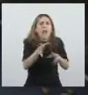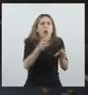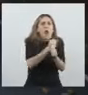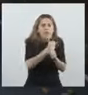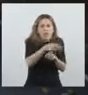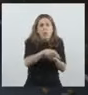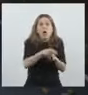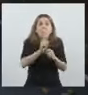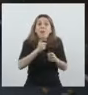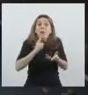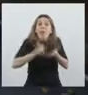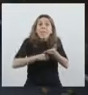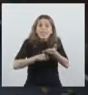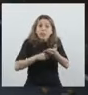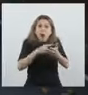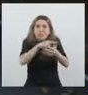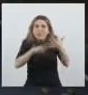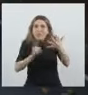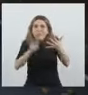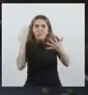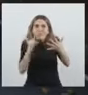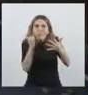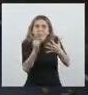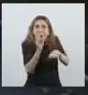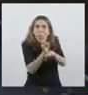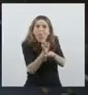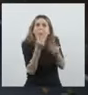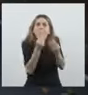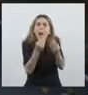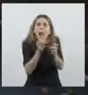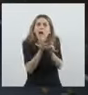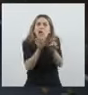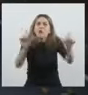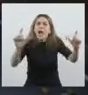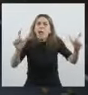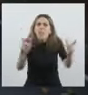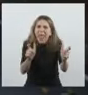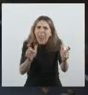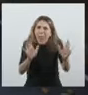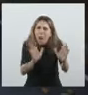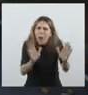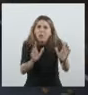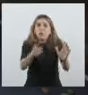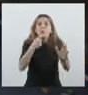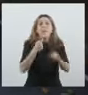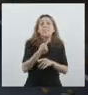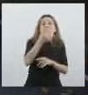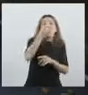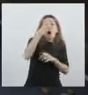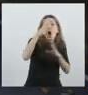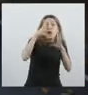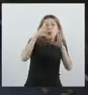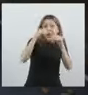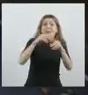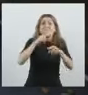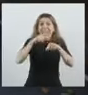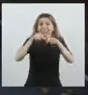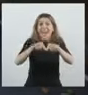cuidado son indispensables para bajar la transmisión. Estarán vigentes desde las 0 horas de este